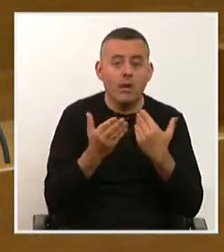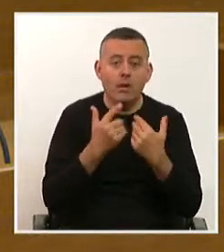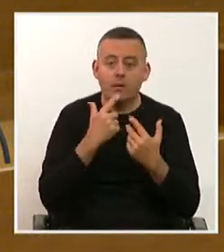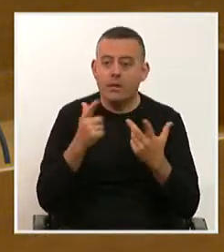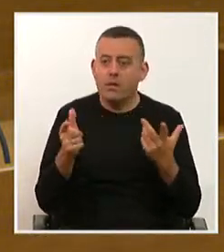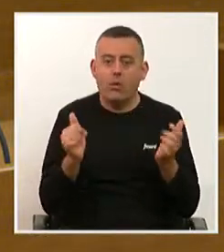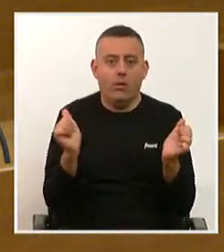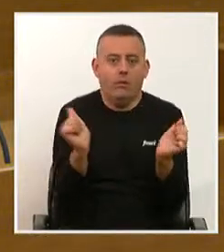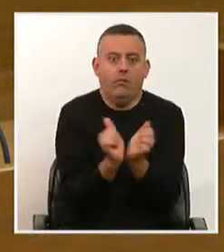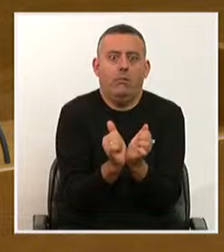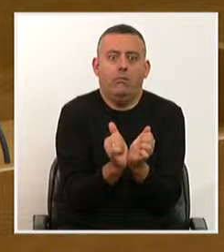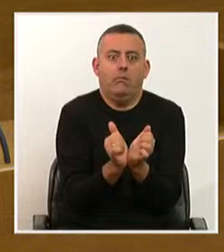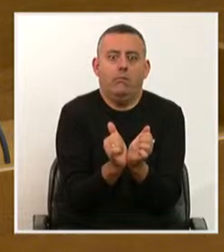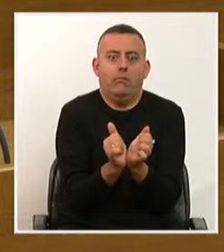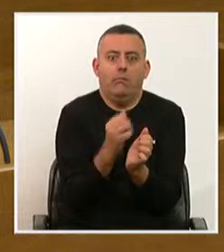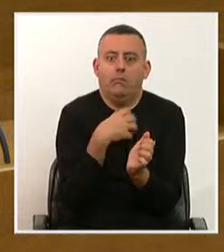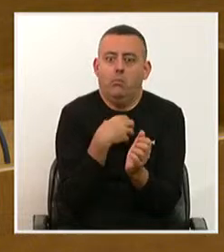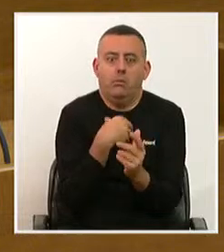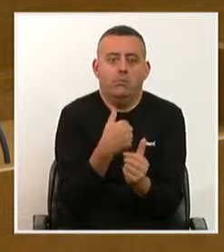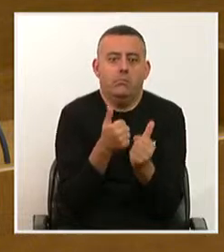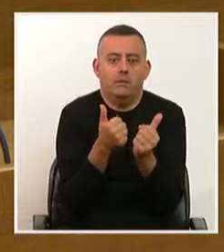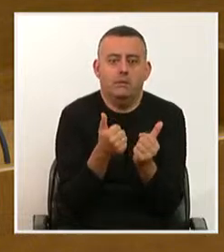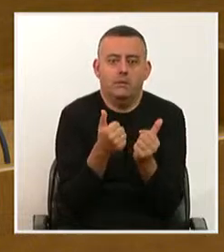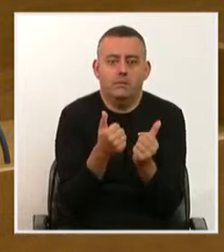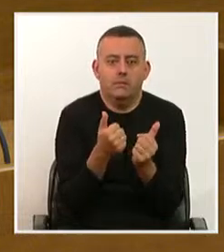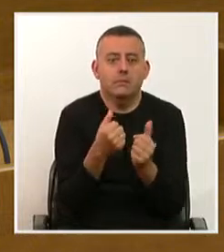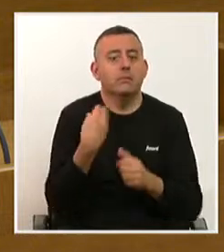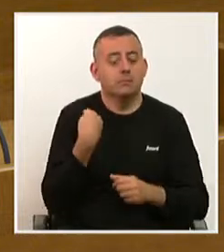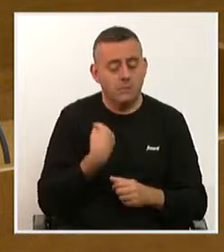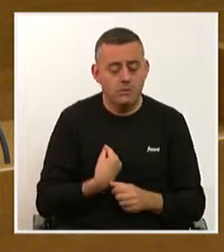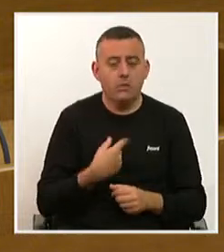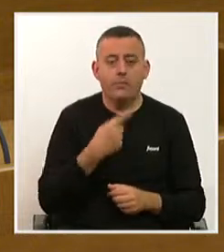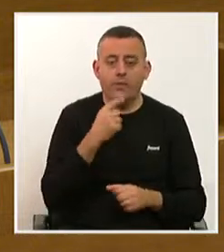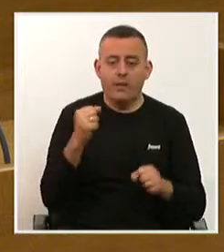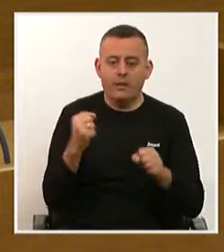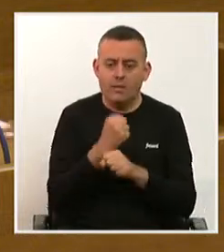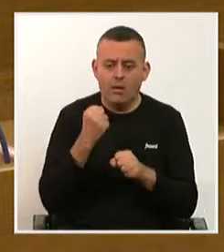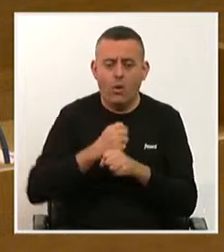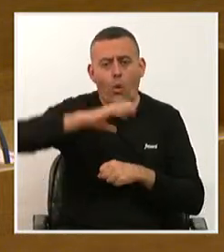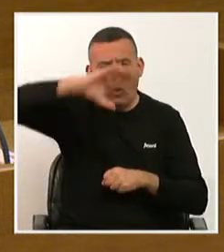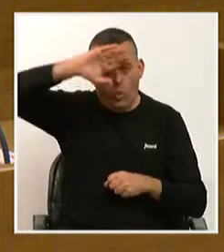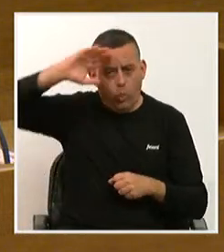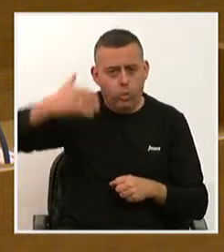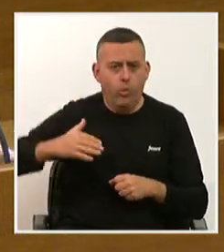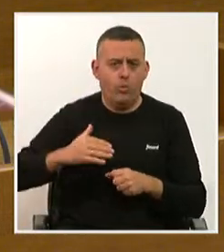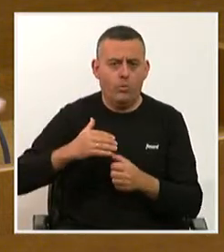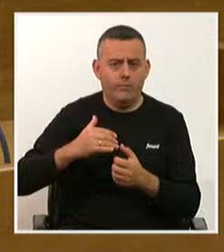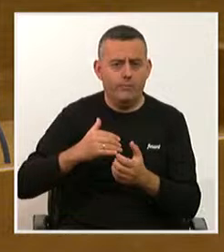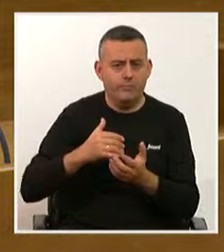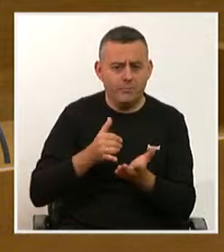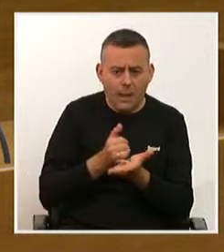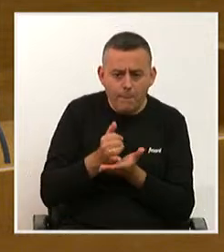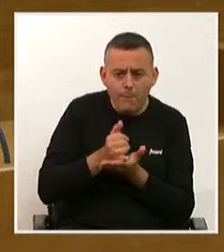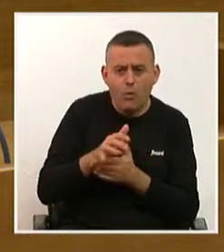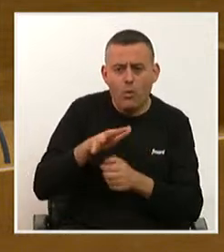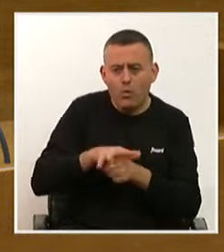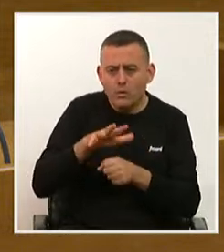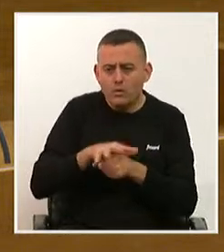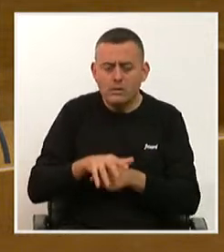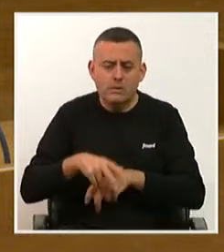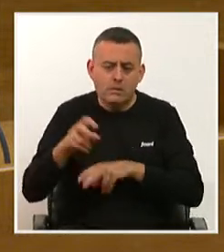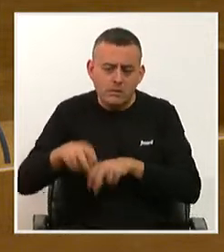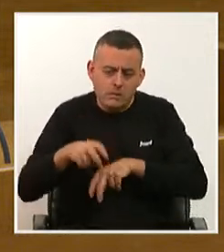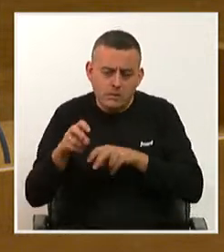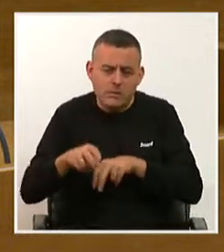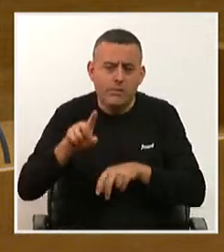y de mans El que es que després de toan que en el quec seus benef son